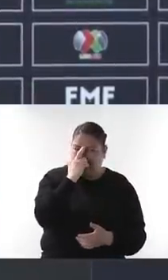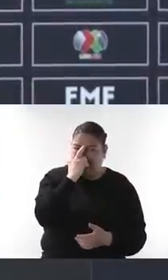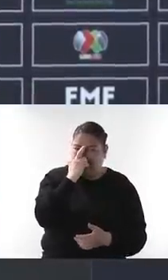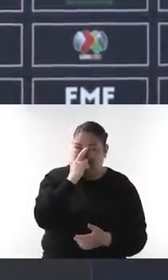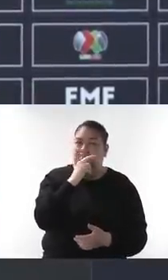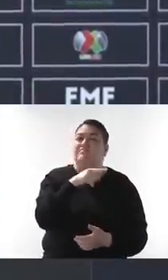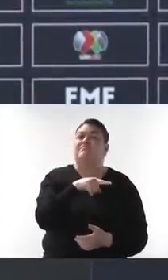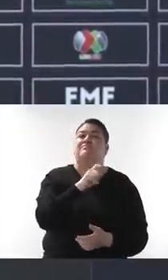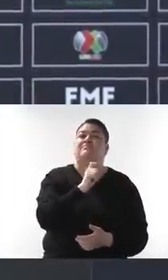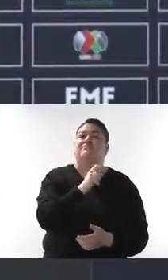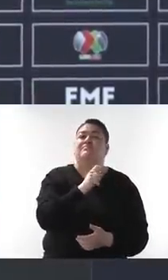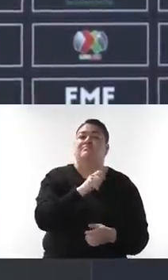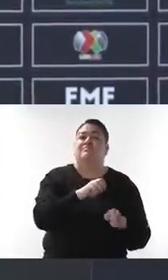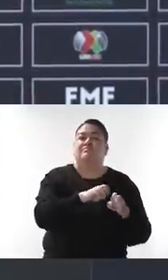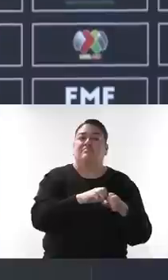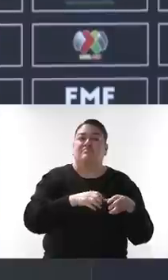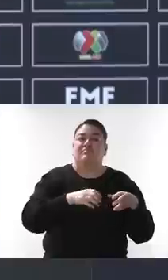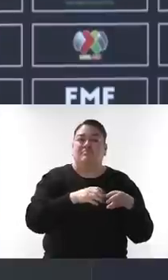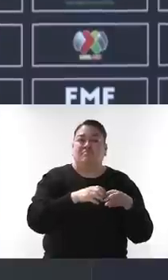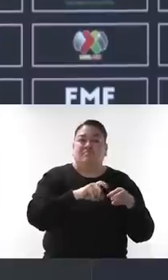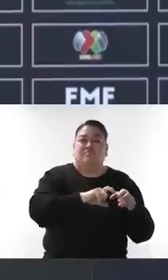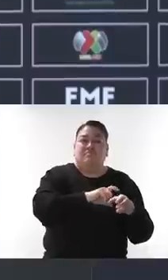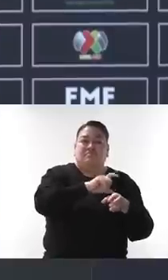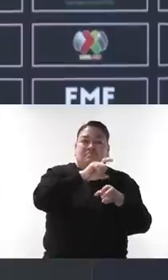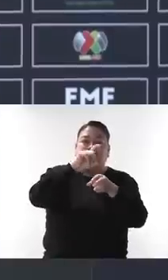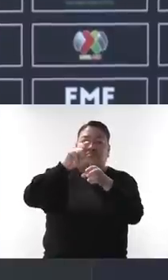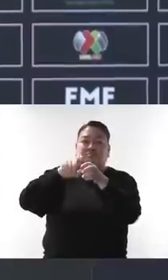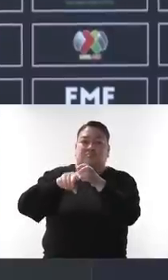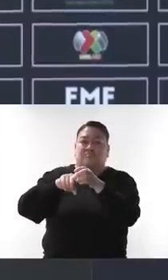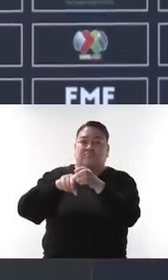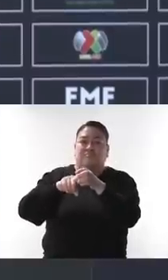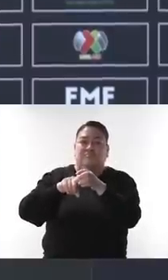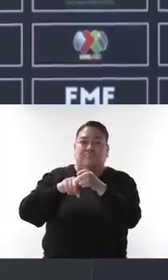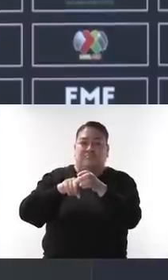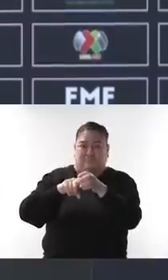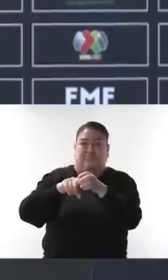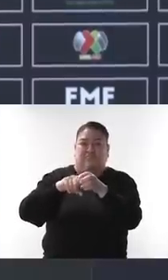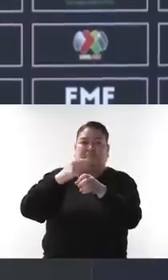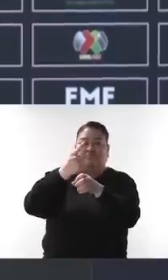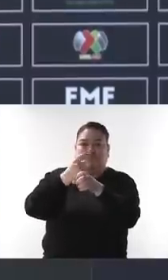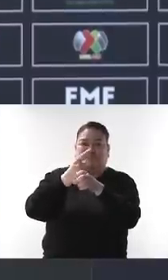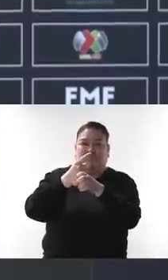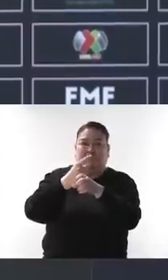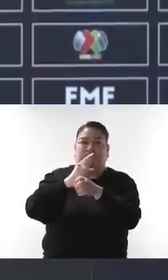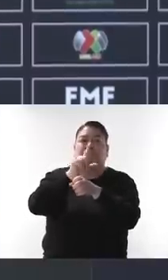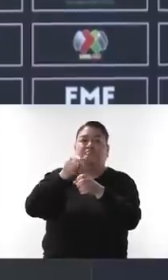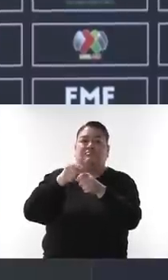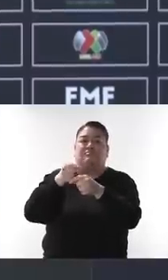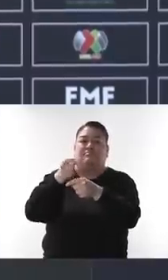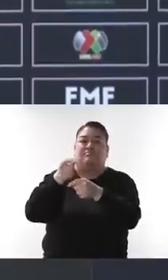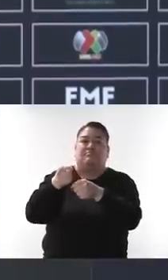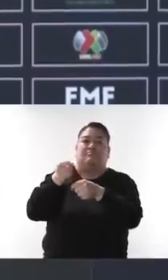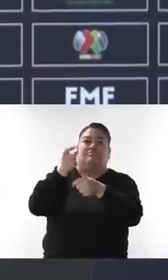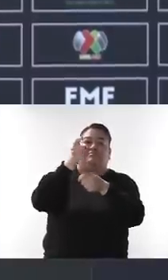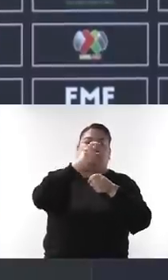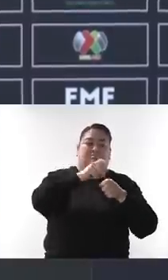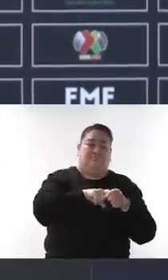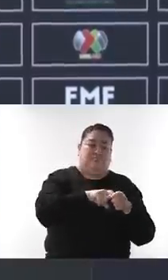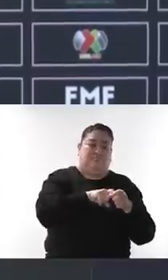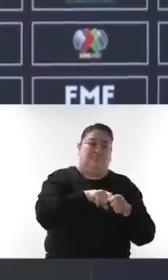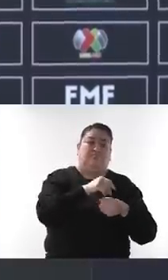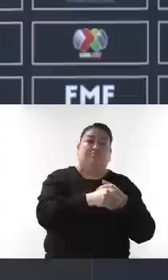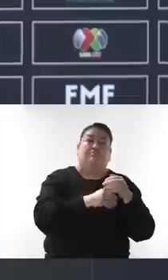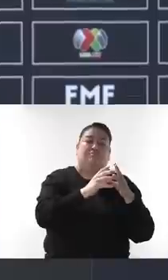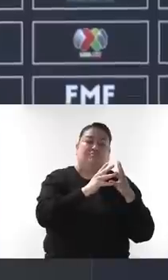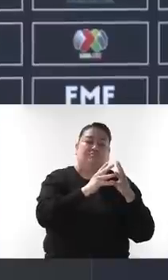gran mayoría de los equipos que subían volvían a bajar y después ya no los veías.